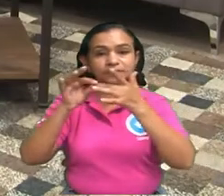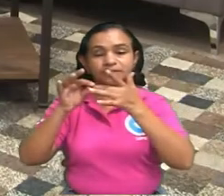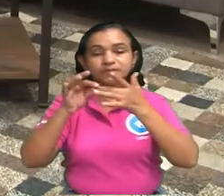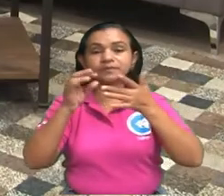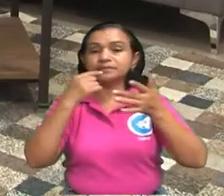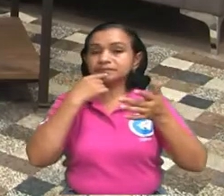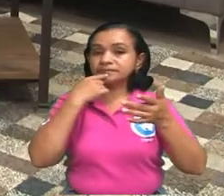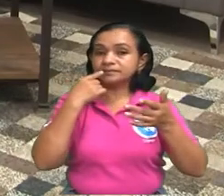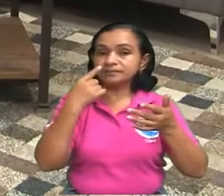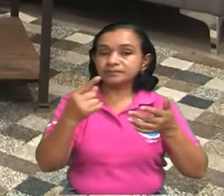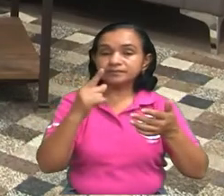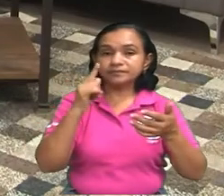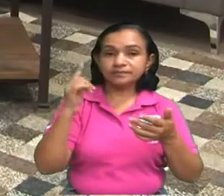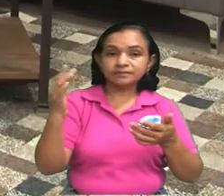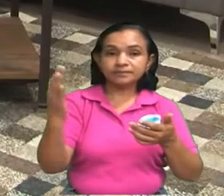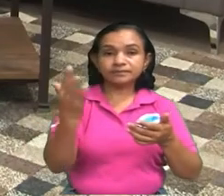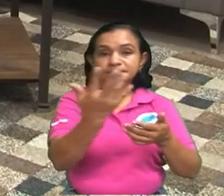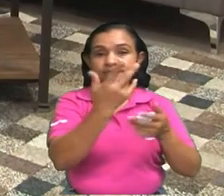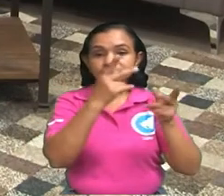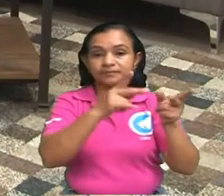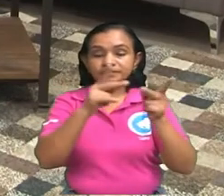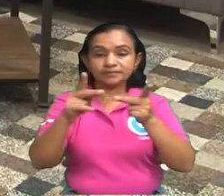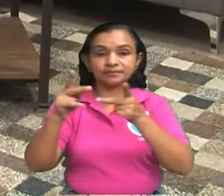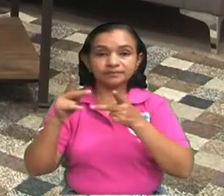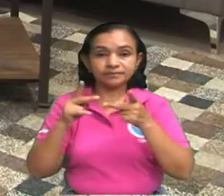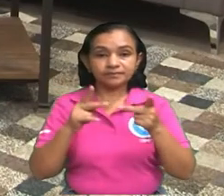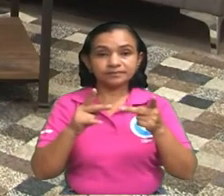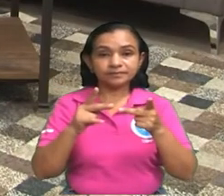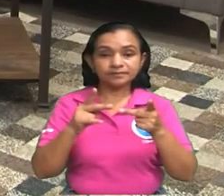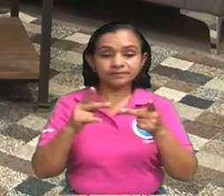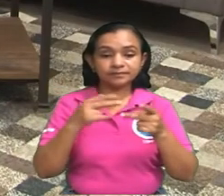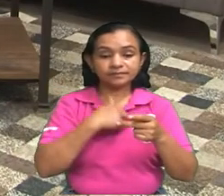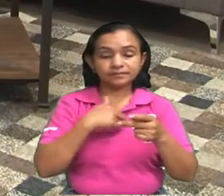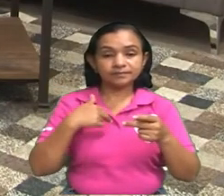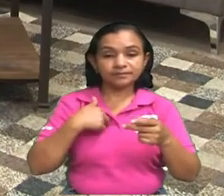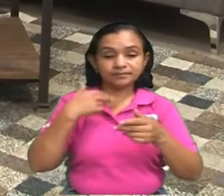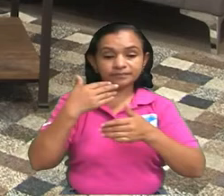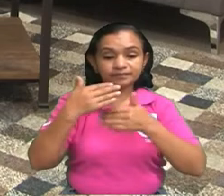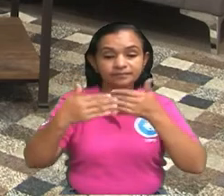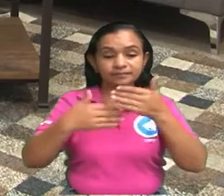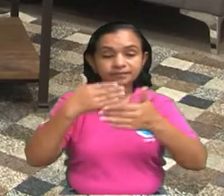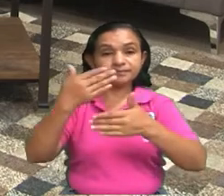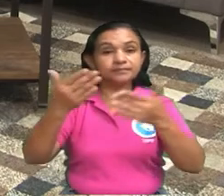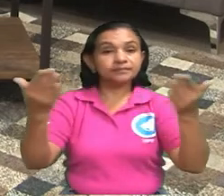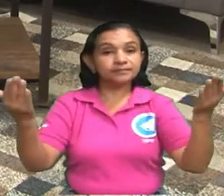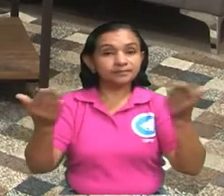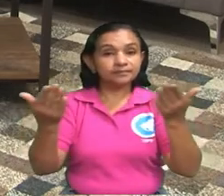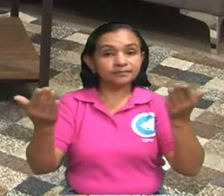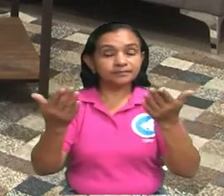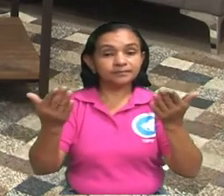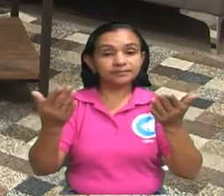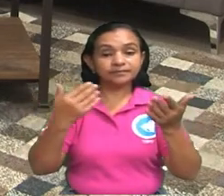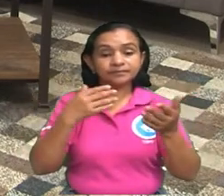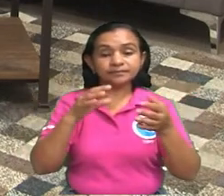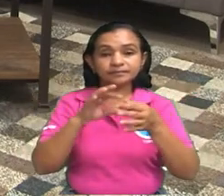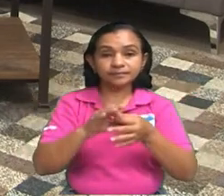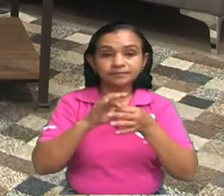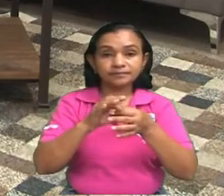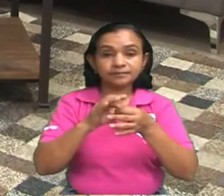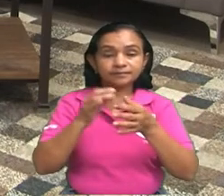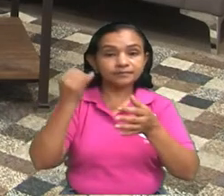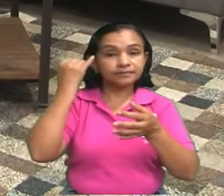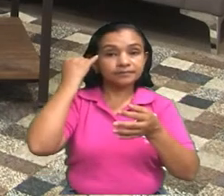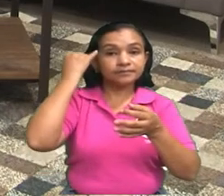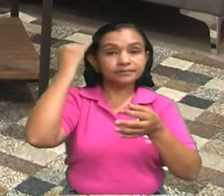marca a la generación que viene construyendo la revolución. Nos marca con ese